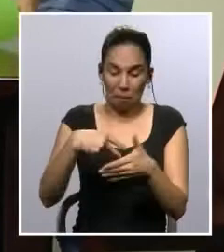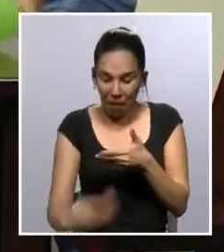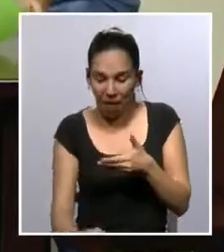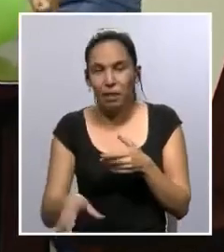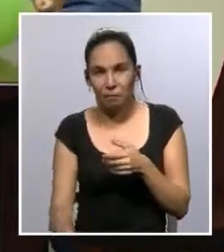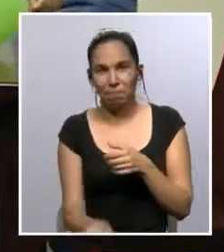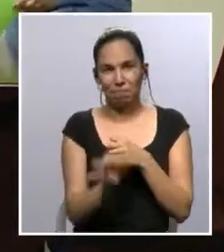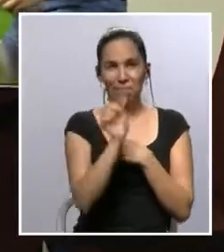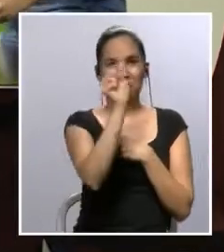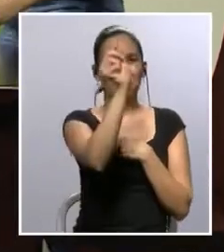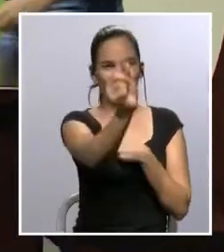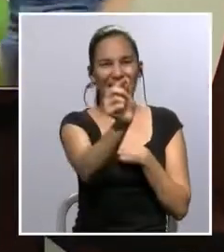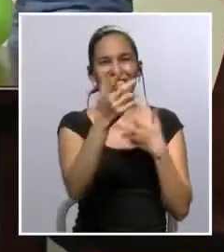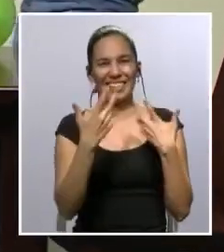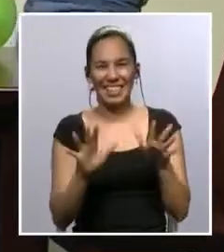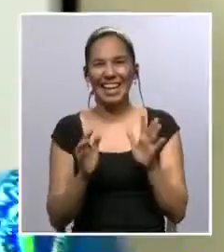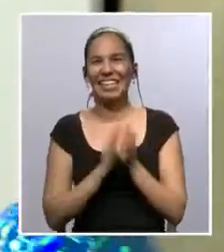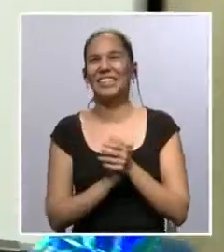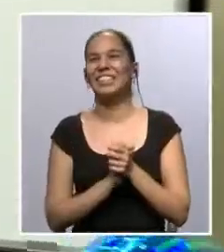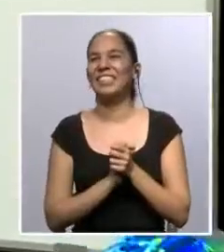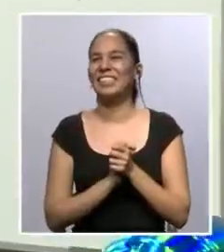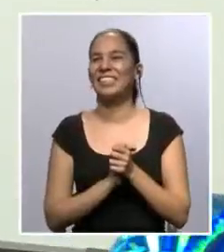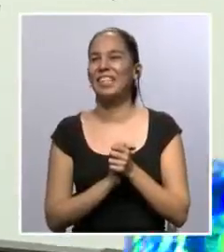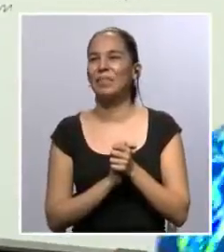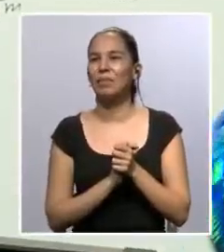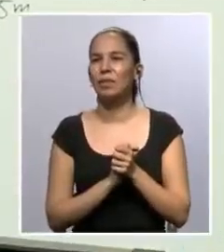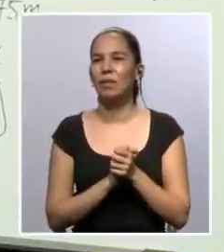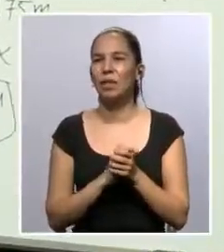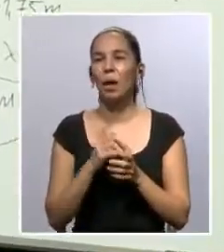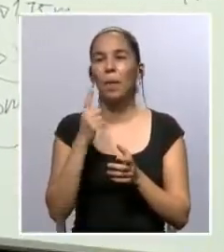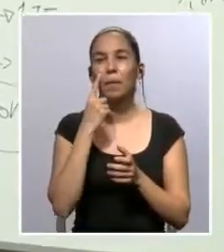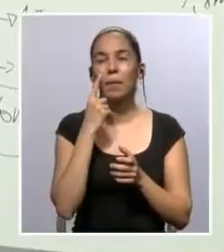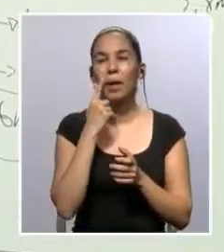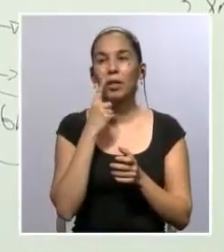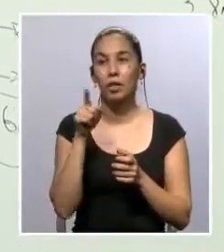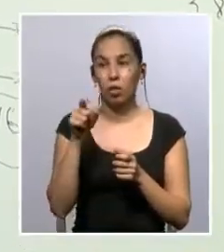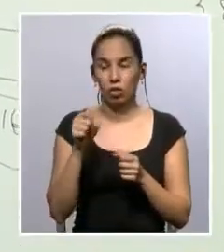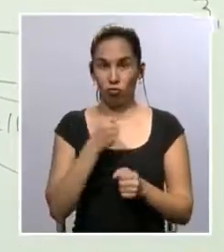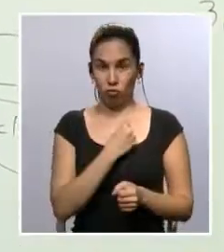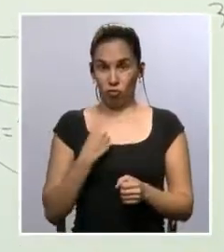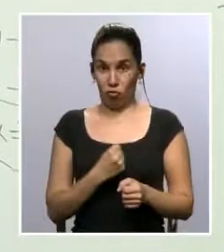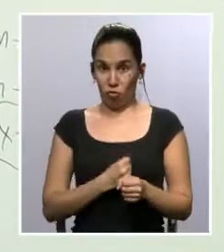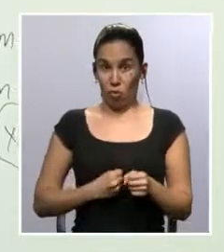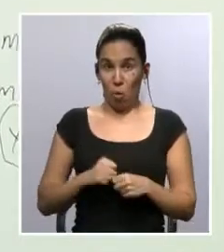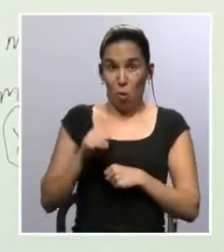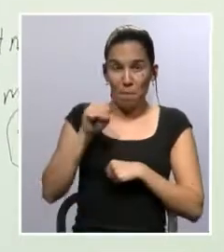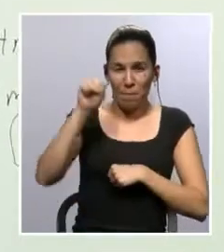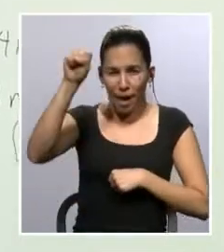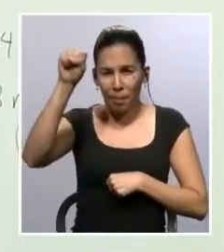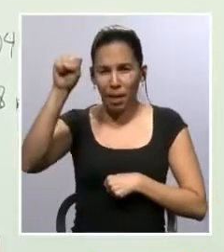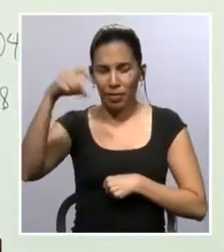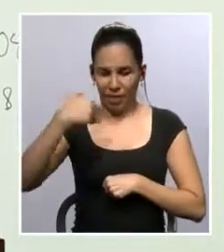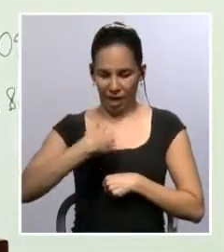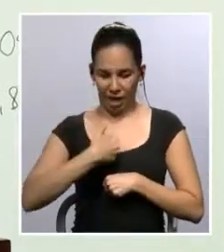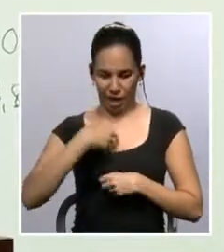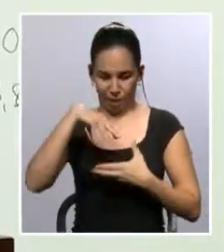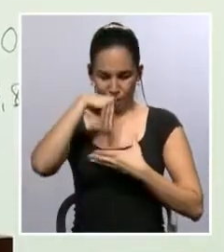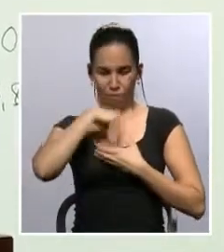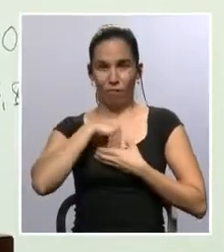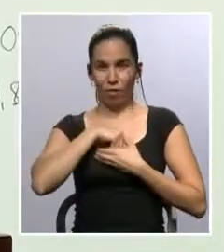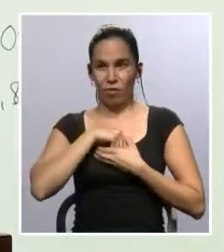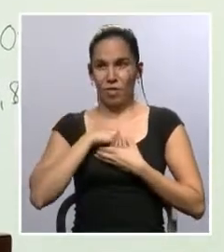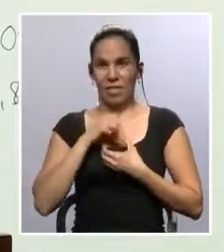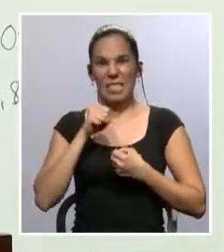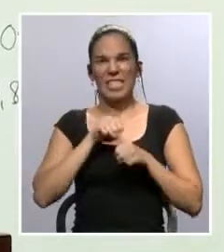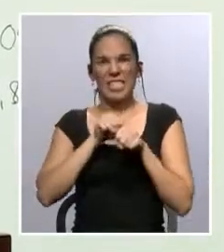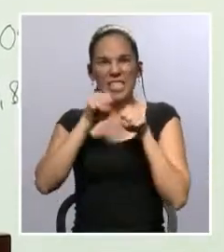Aquí está. Ok. En el caso de Superman, debería de tener él algún sistema interno que le